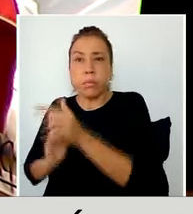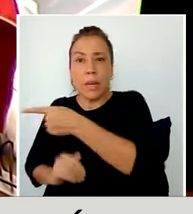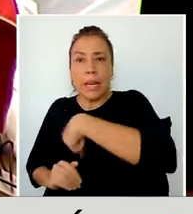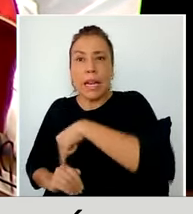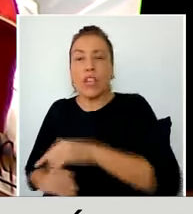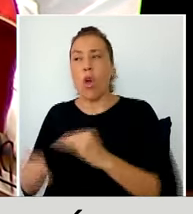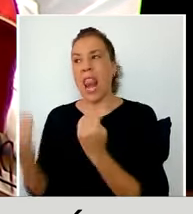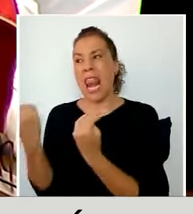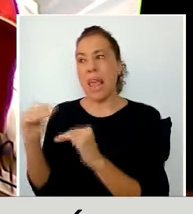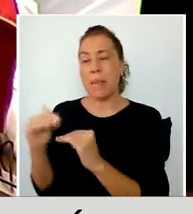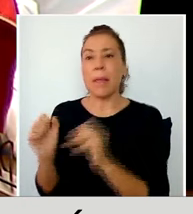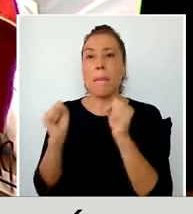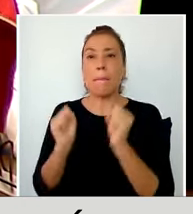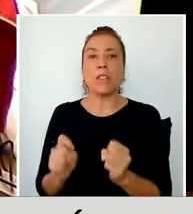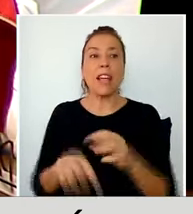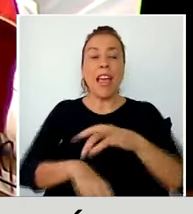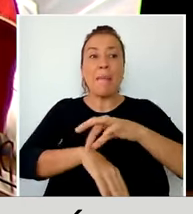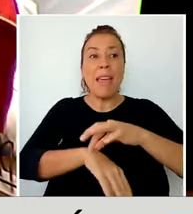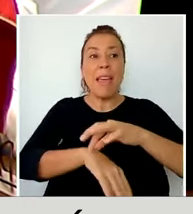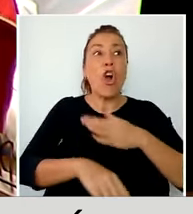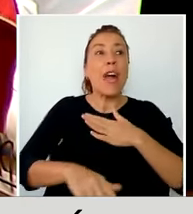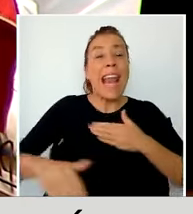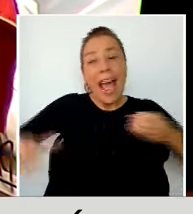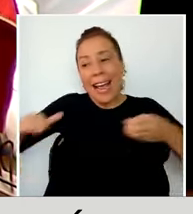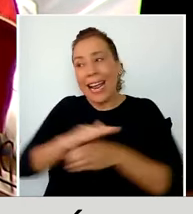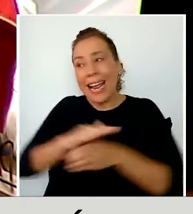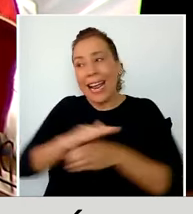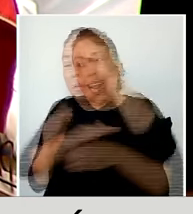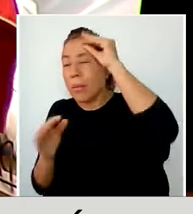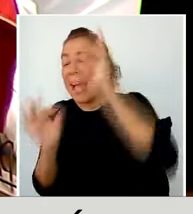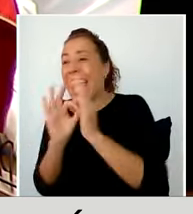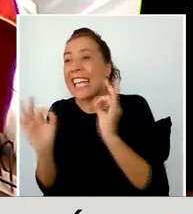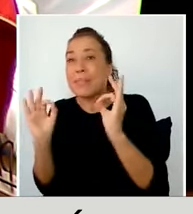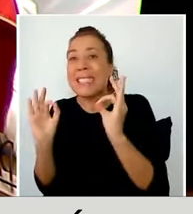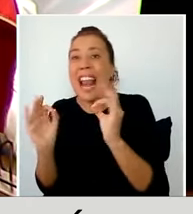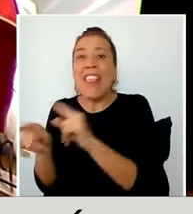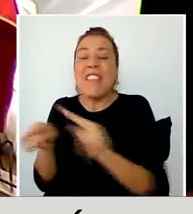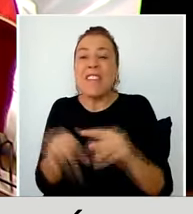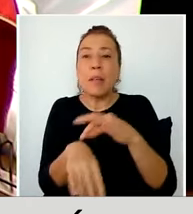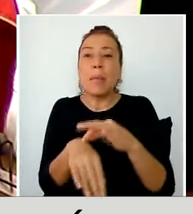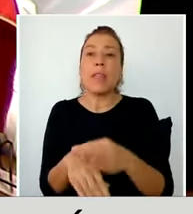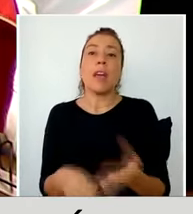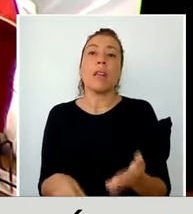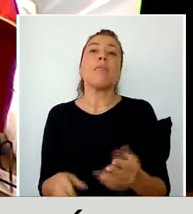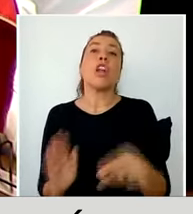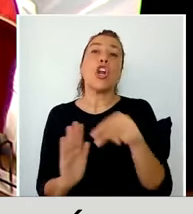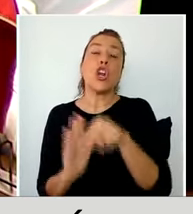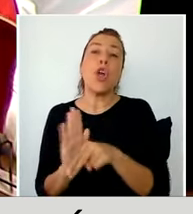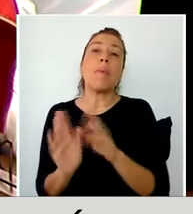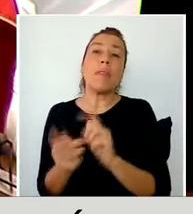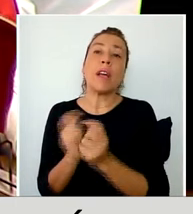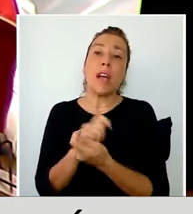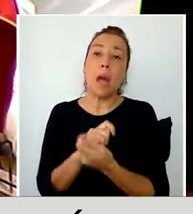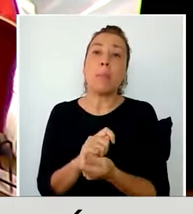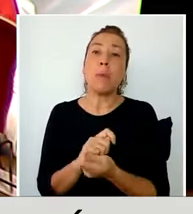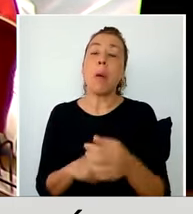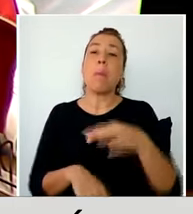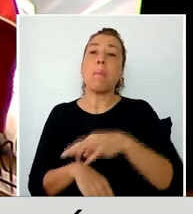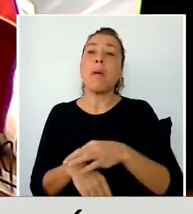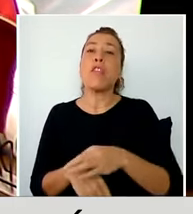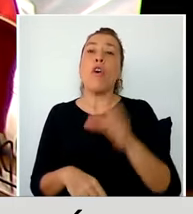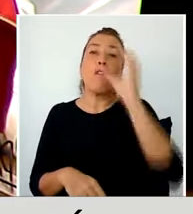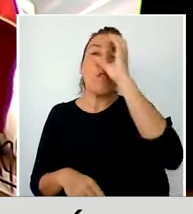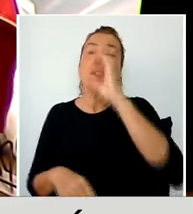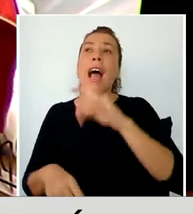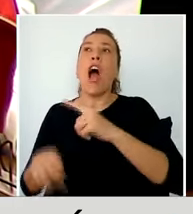la posibilidad de que los médicos puedan especializarse evidentemente las normas se adaptar la los médicos van a buscar especialidades donde